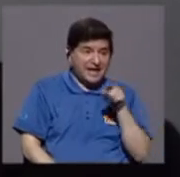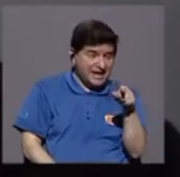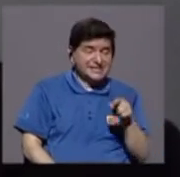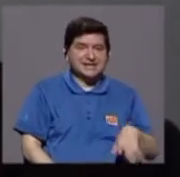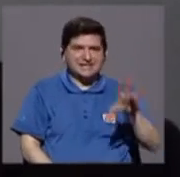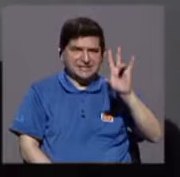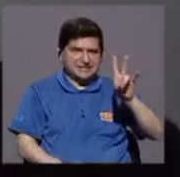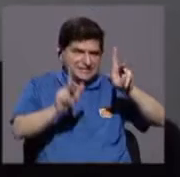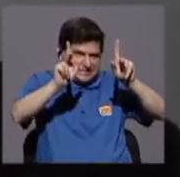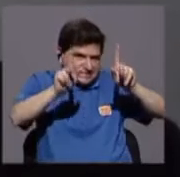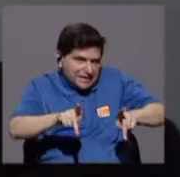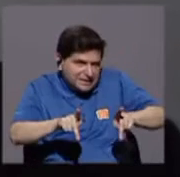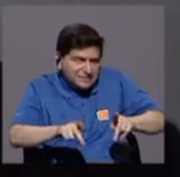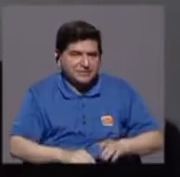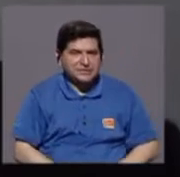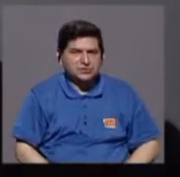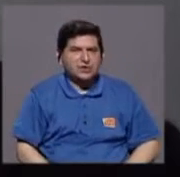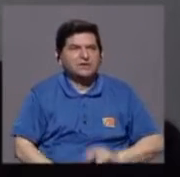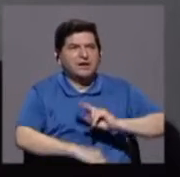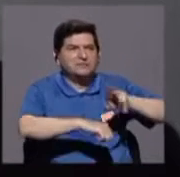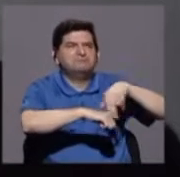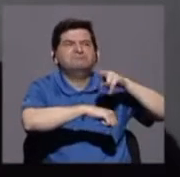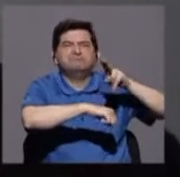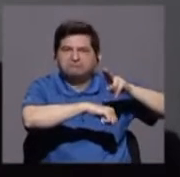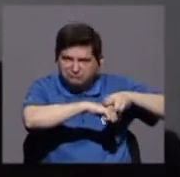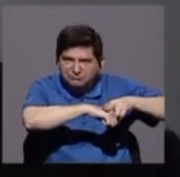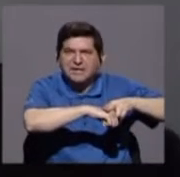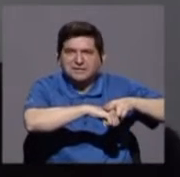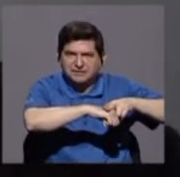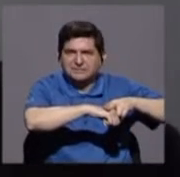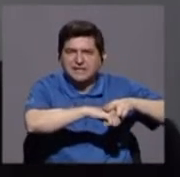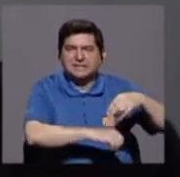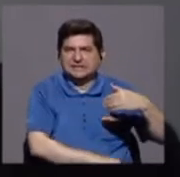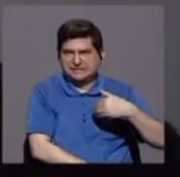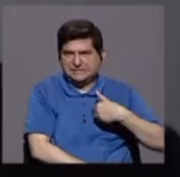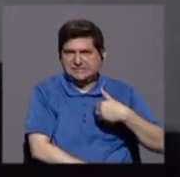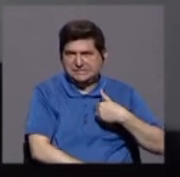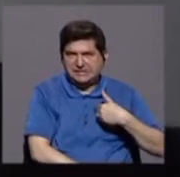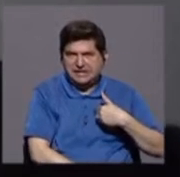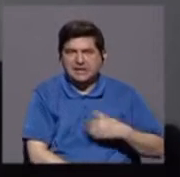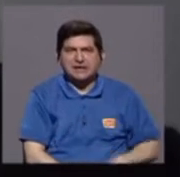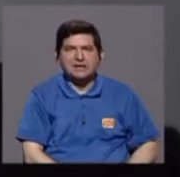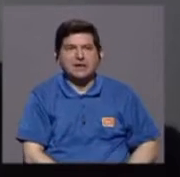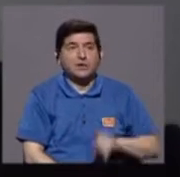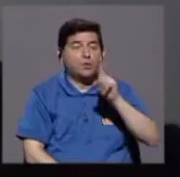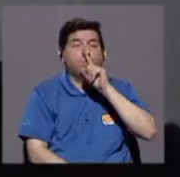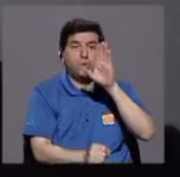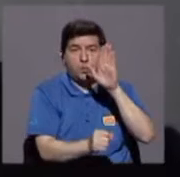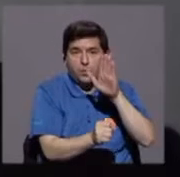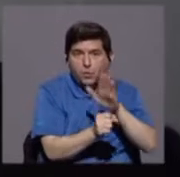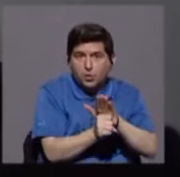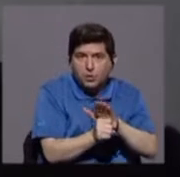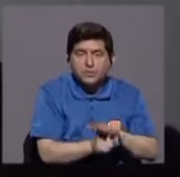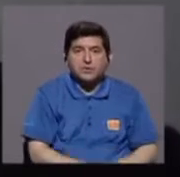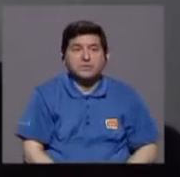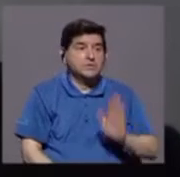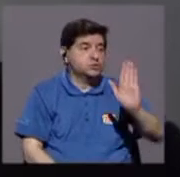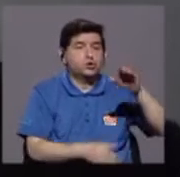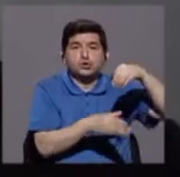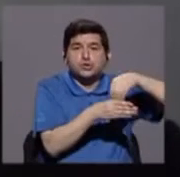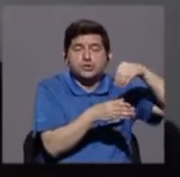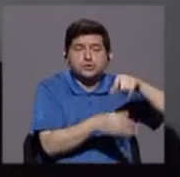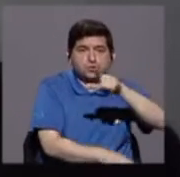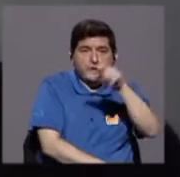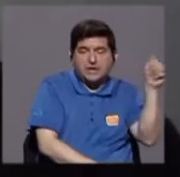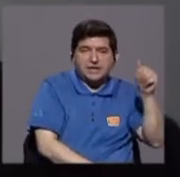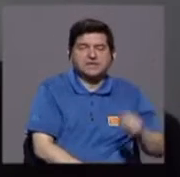personas en promedio tienen un compromiso de sus ingresos mensuales